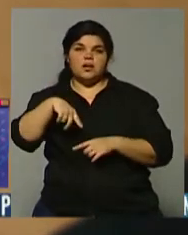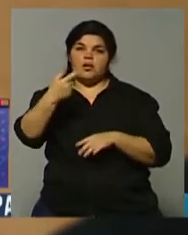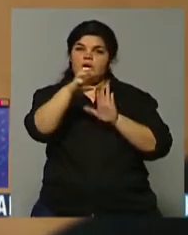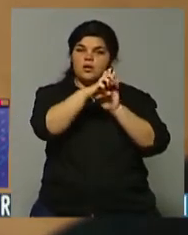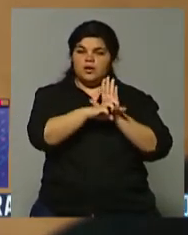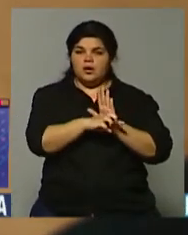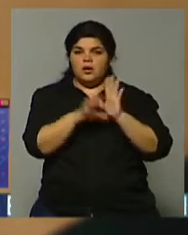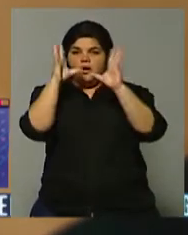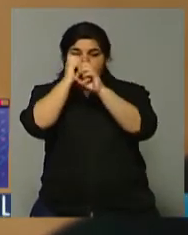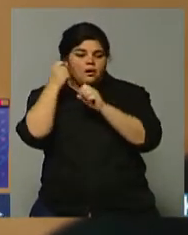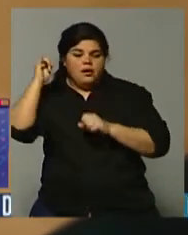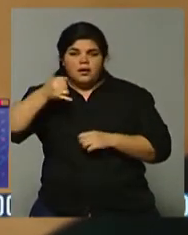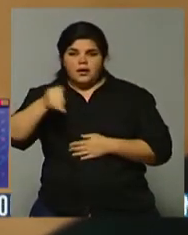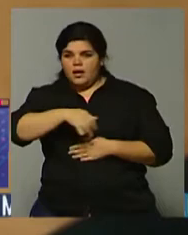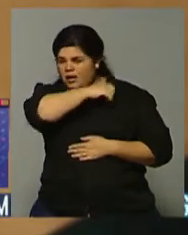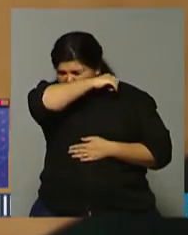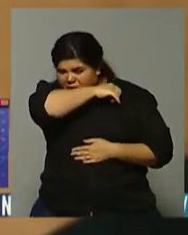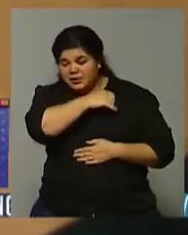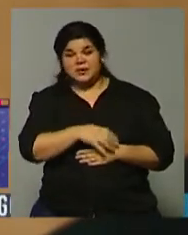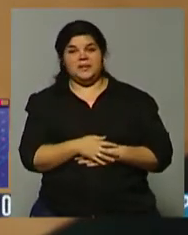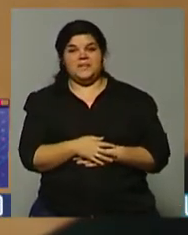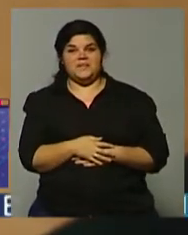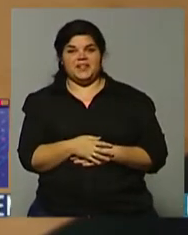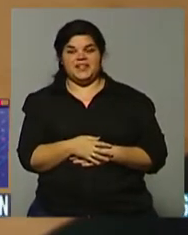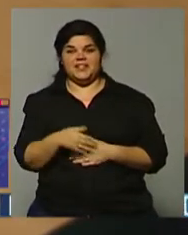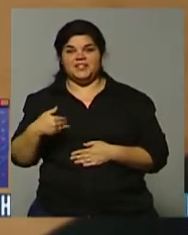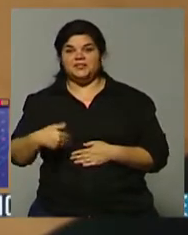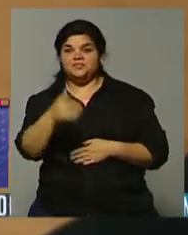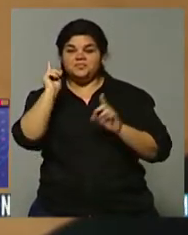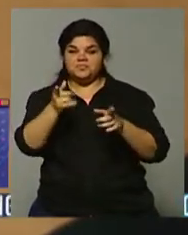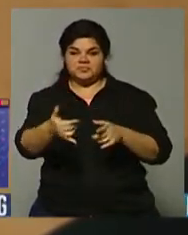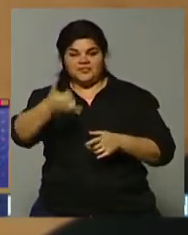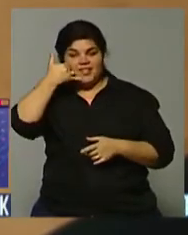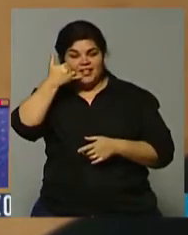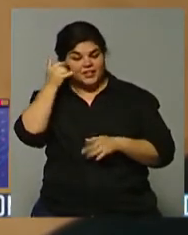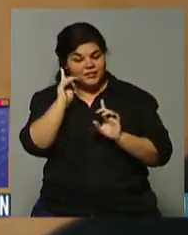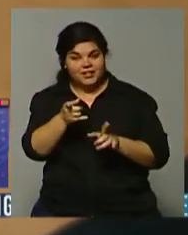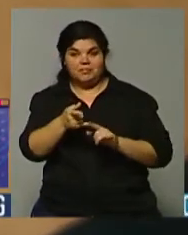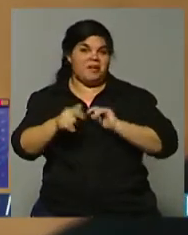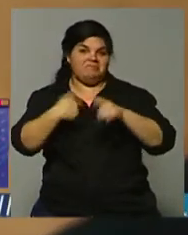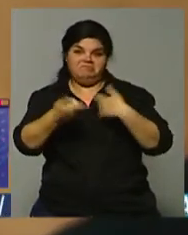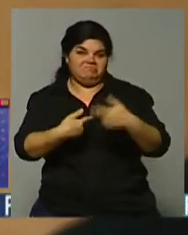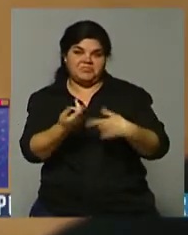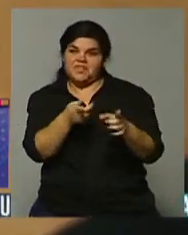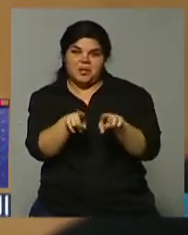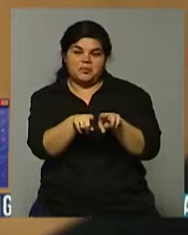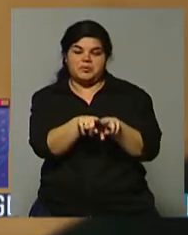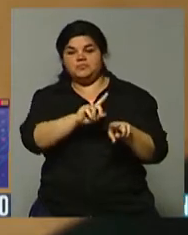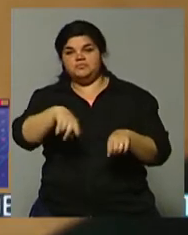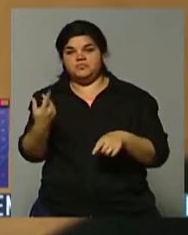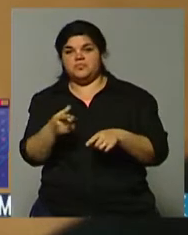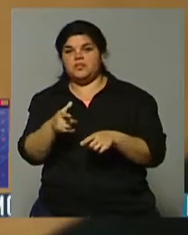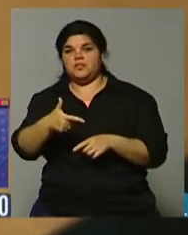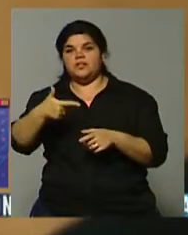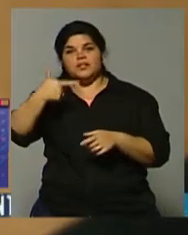modo oscuro, va en modo oscuro si lo pones. Los que están, los teléfonos que están probando la beta, lo mismo. Y algunos teléfonos Samsung, algunos teléfonos